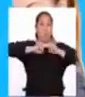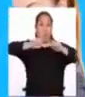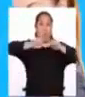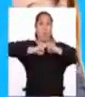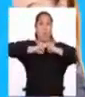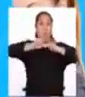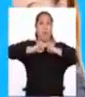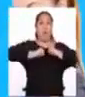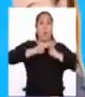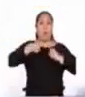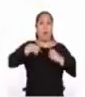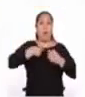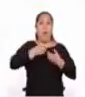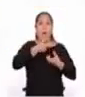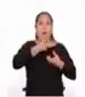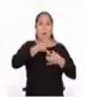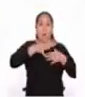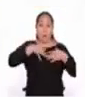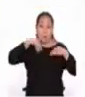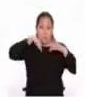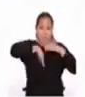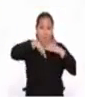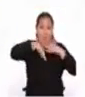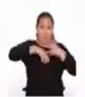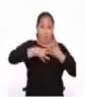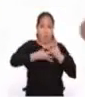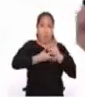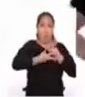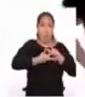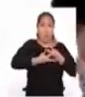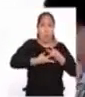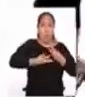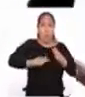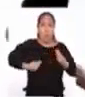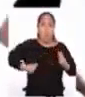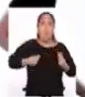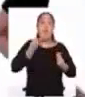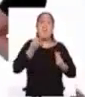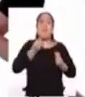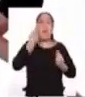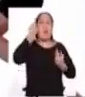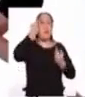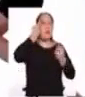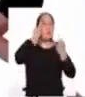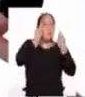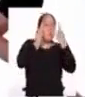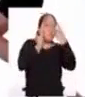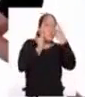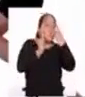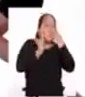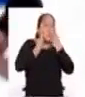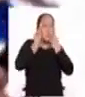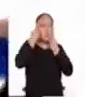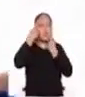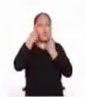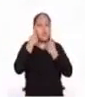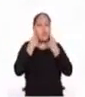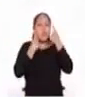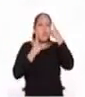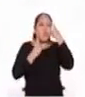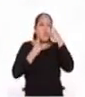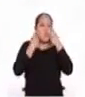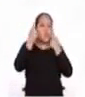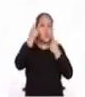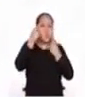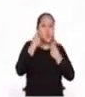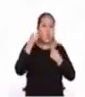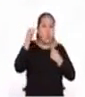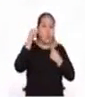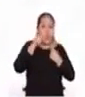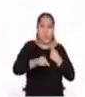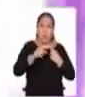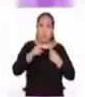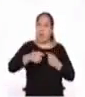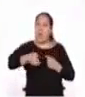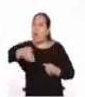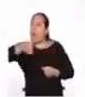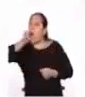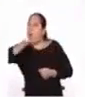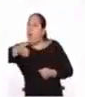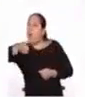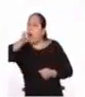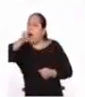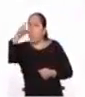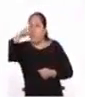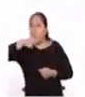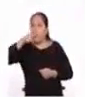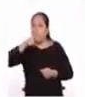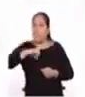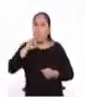ejercicio, y que han sido eliminados a través de la sudoración o transpiración. Esta acción es sumamente necesaria, pues